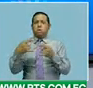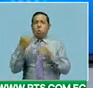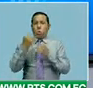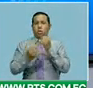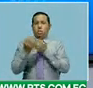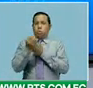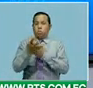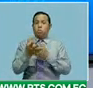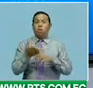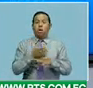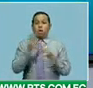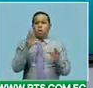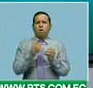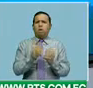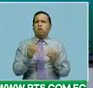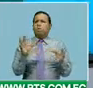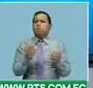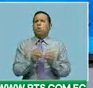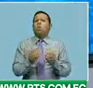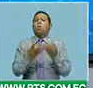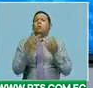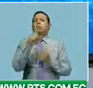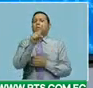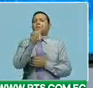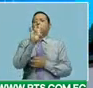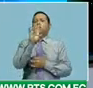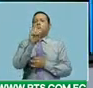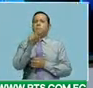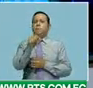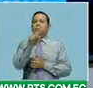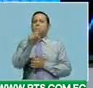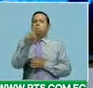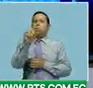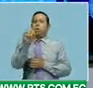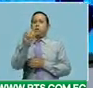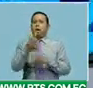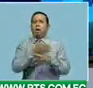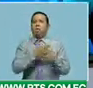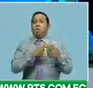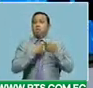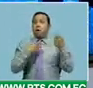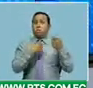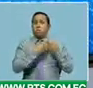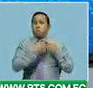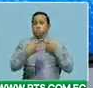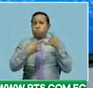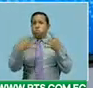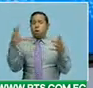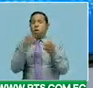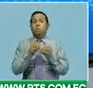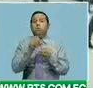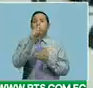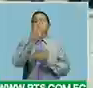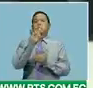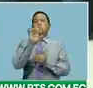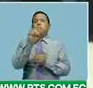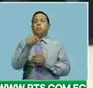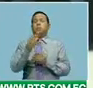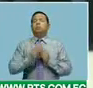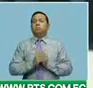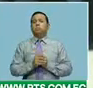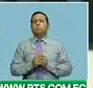así 170.110 contagios desde que empezó la pandemia en marzo pasado. Ecuador vive